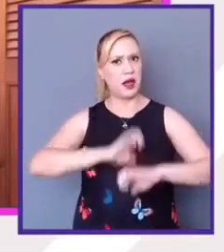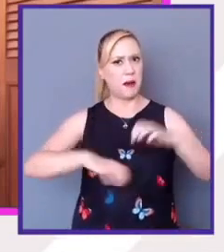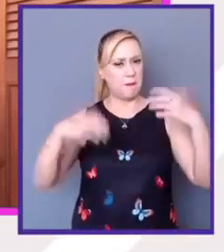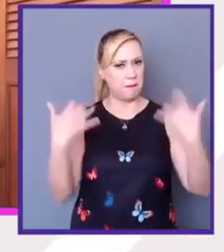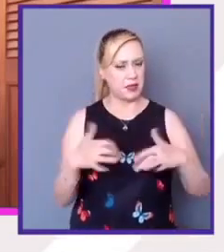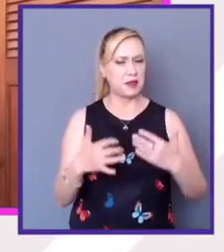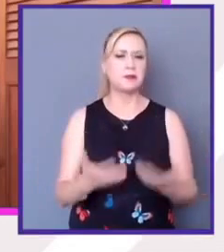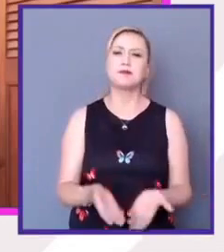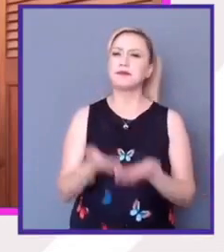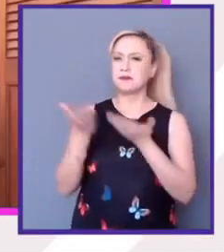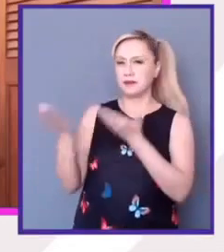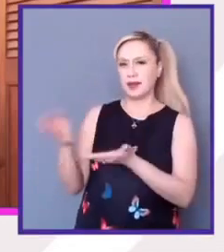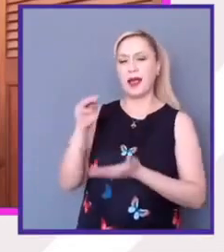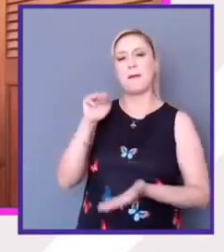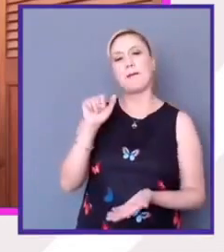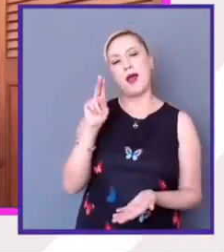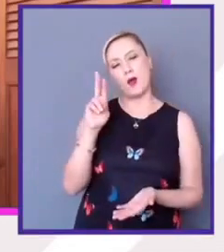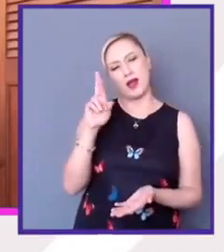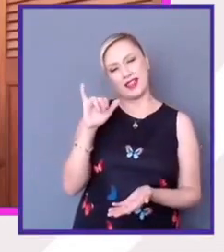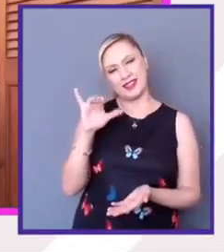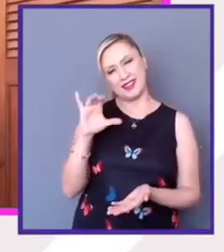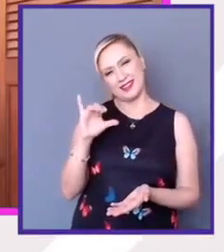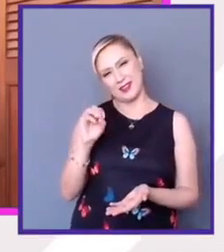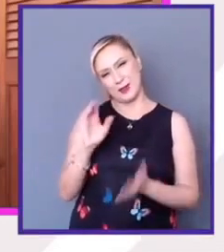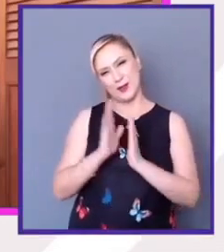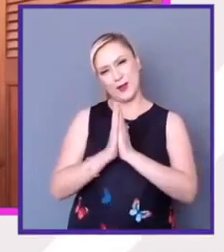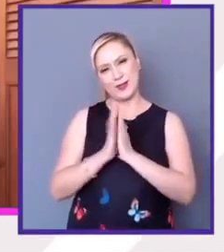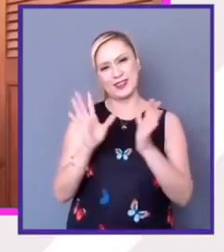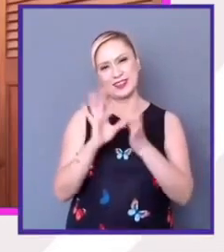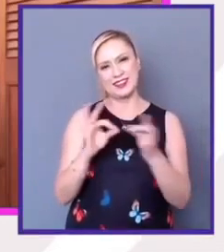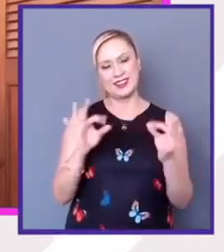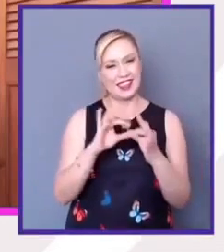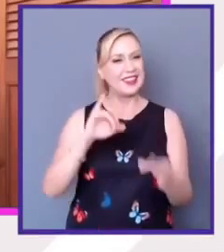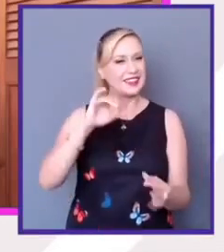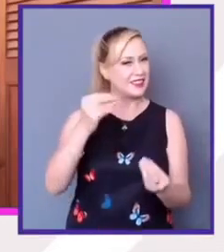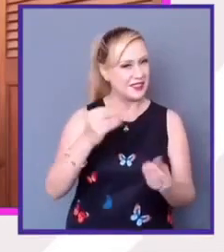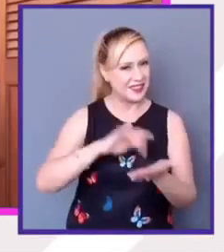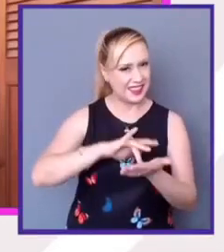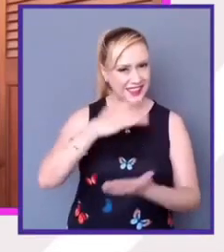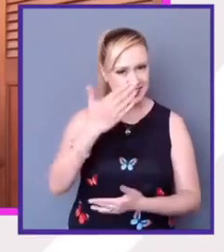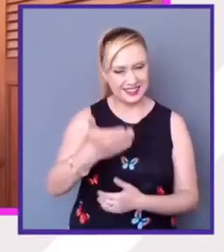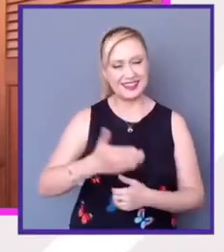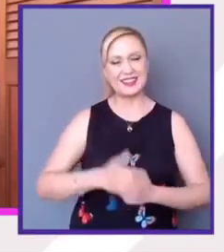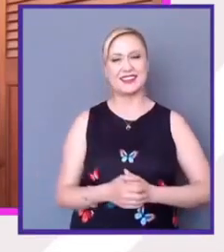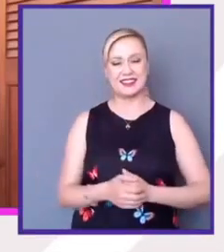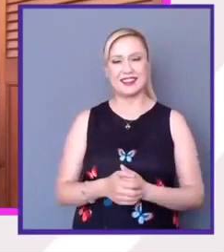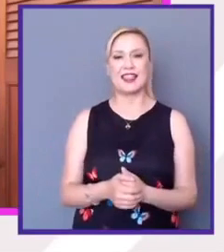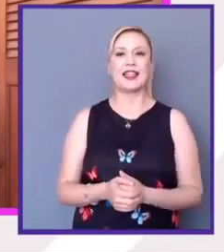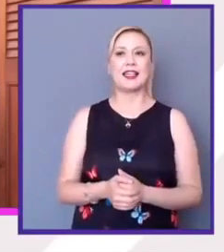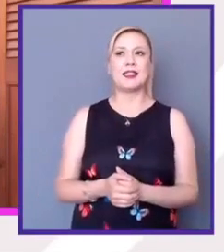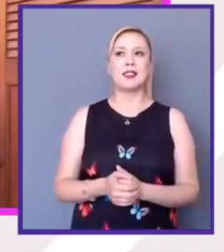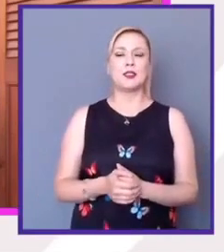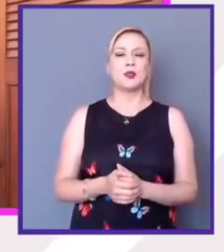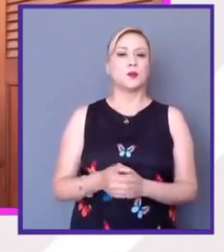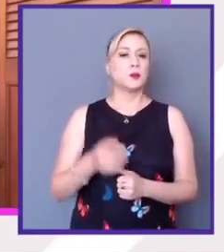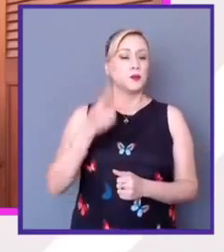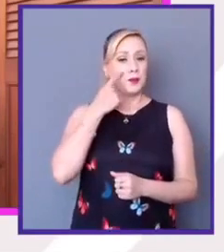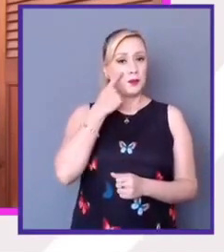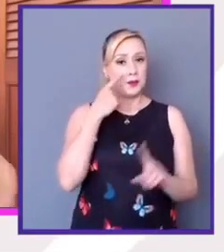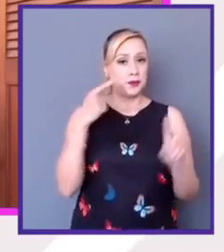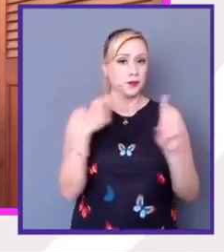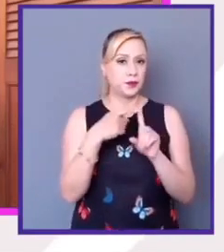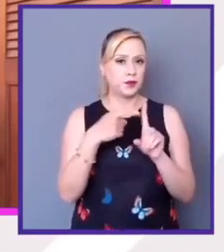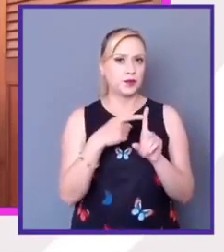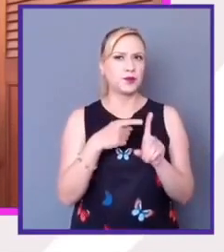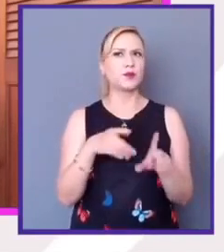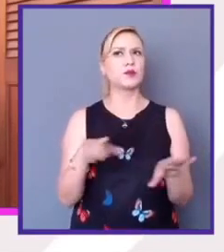con Mauricio Ariza. Muchas gracias. Muchísimas gracias, Armando. Perfecto. La primera, sobre qué